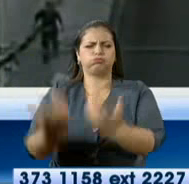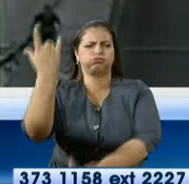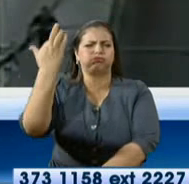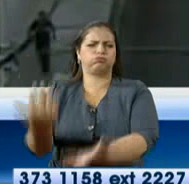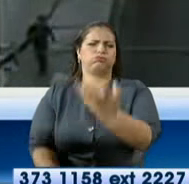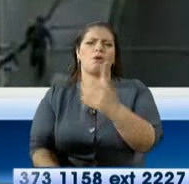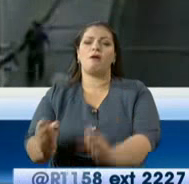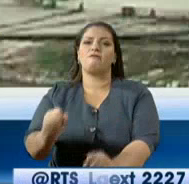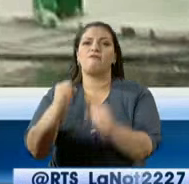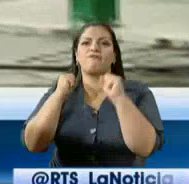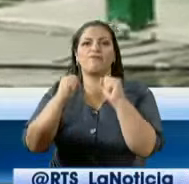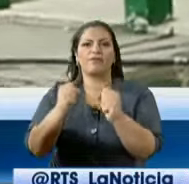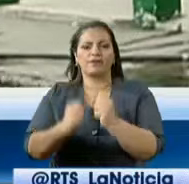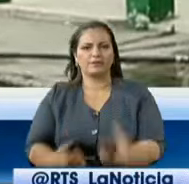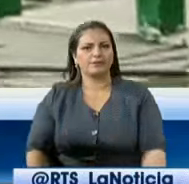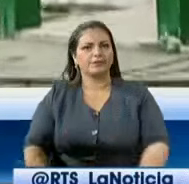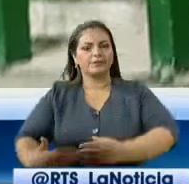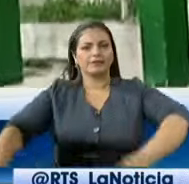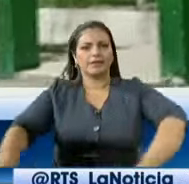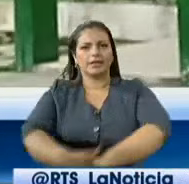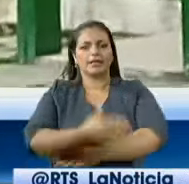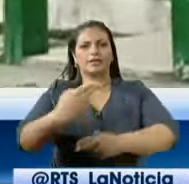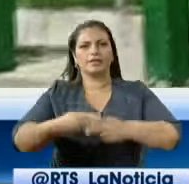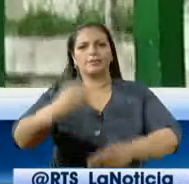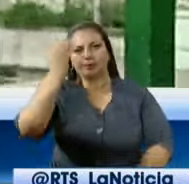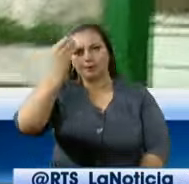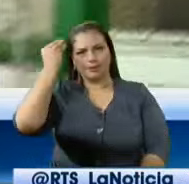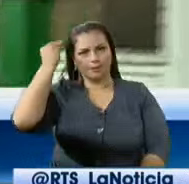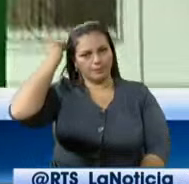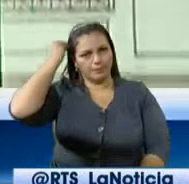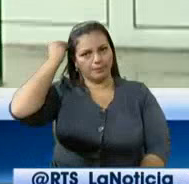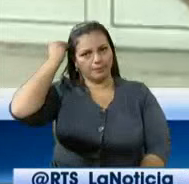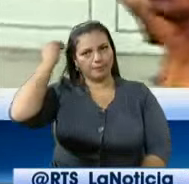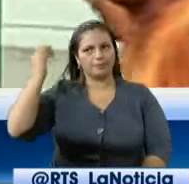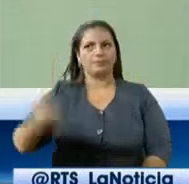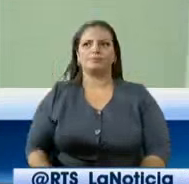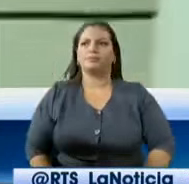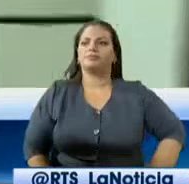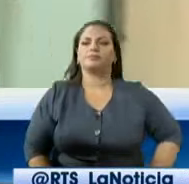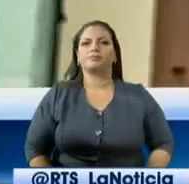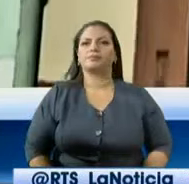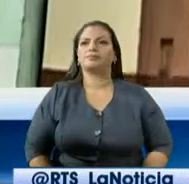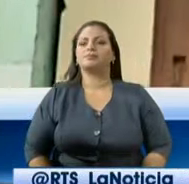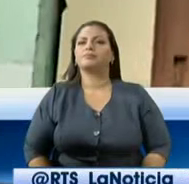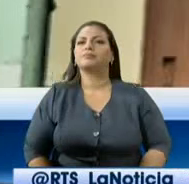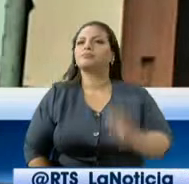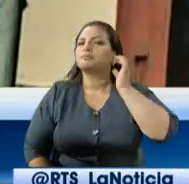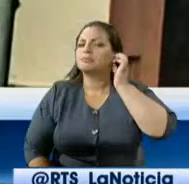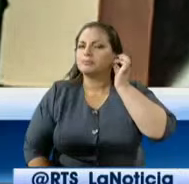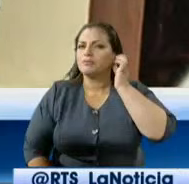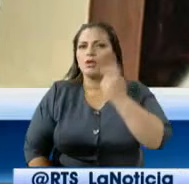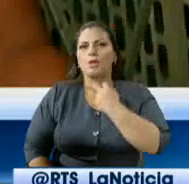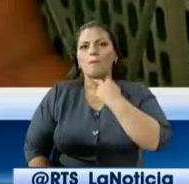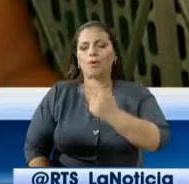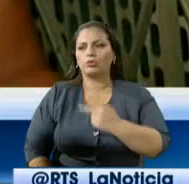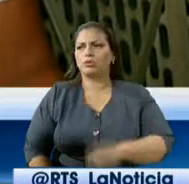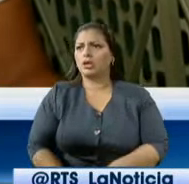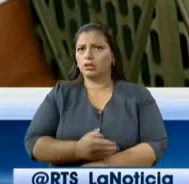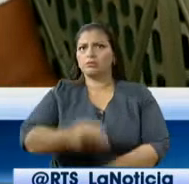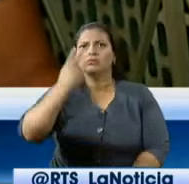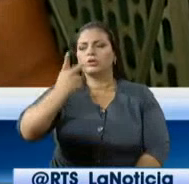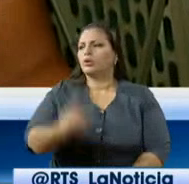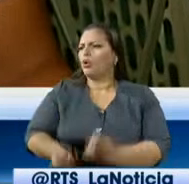en las calles Riobamba y Piedrahíta. De ese mezanine de la florería de arriba. De ahí empezó. Yo vi cuando salían